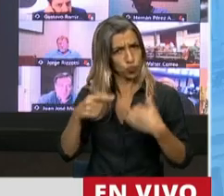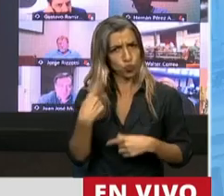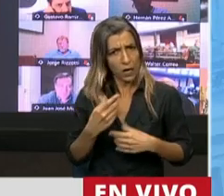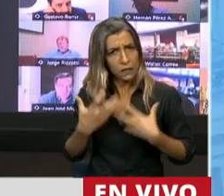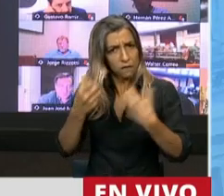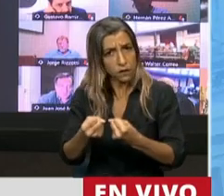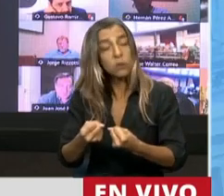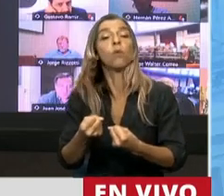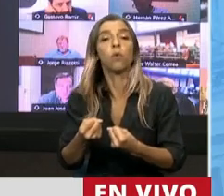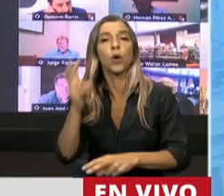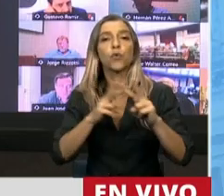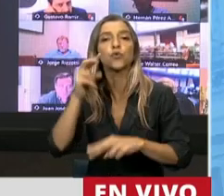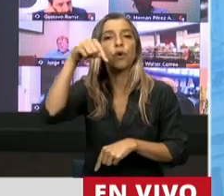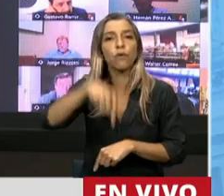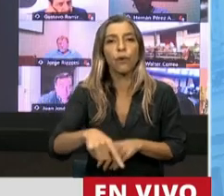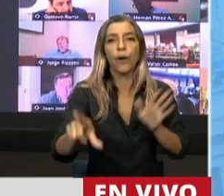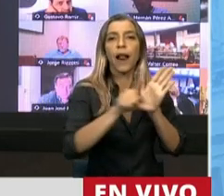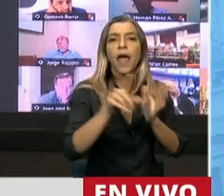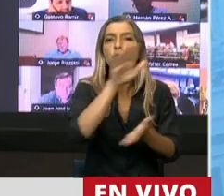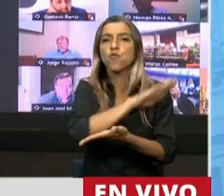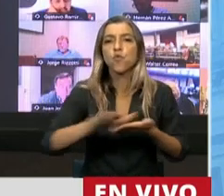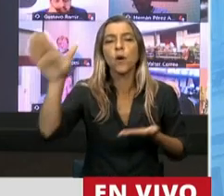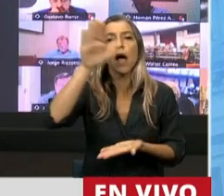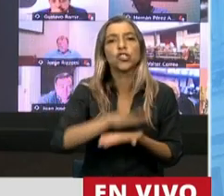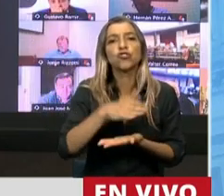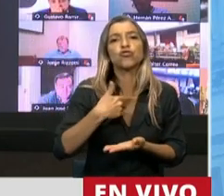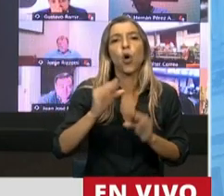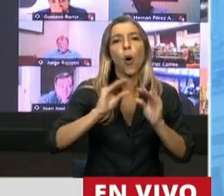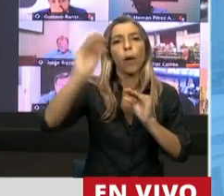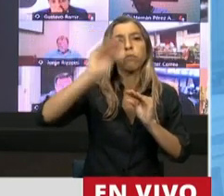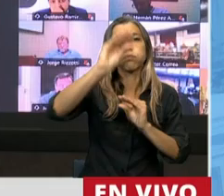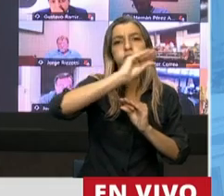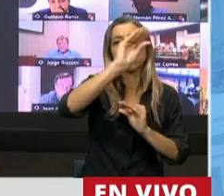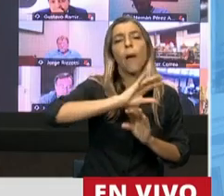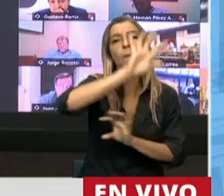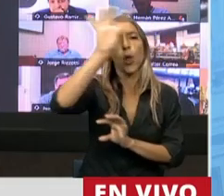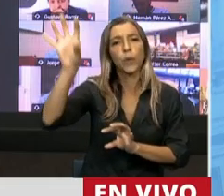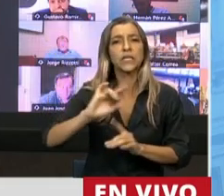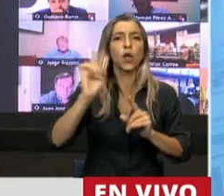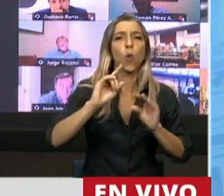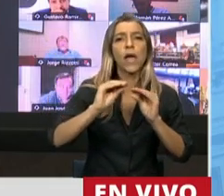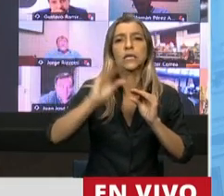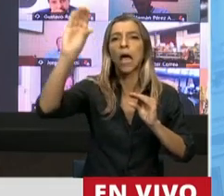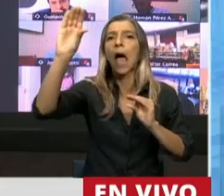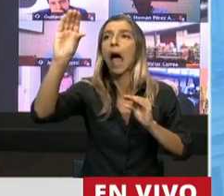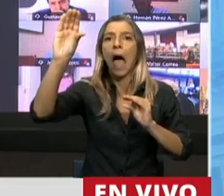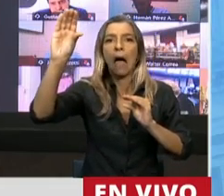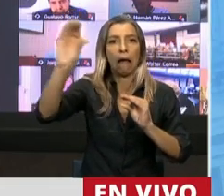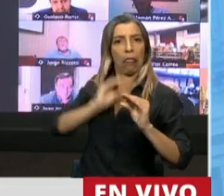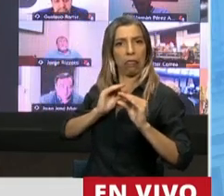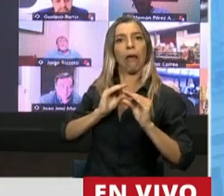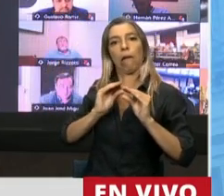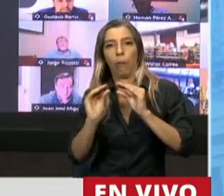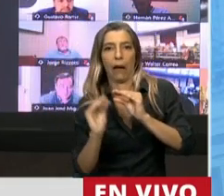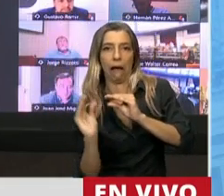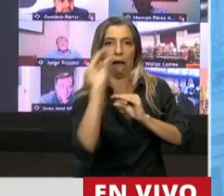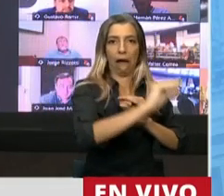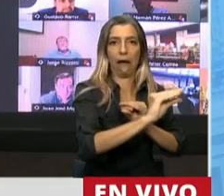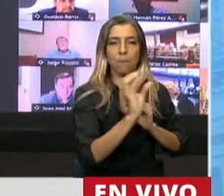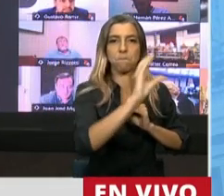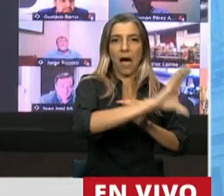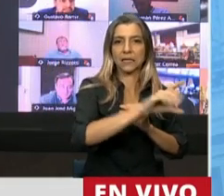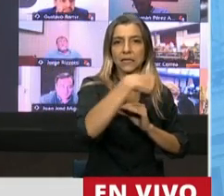coparticipación federal que permita no solo sacarle a unos y darles a otros, sino realmente llevar justicia a